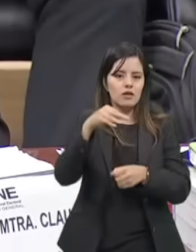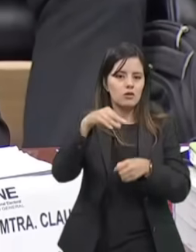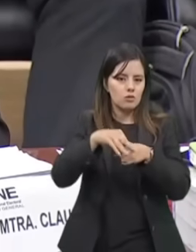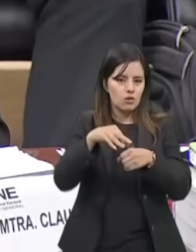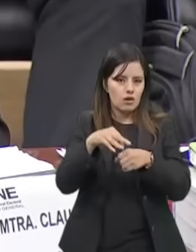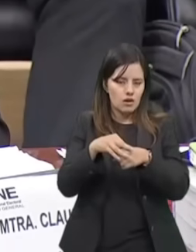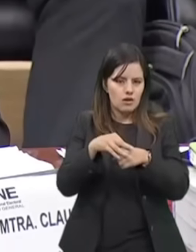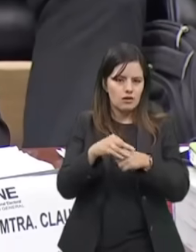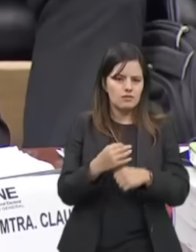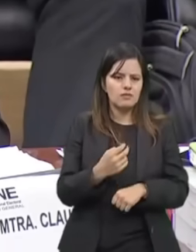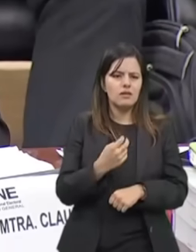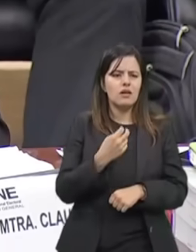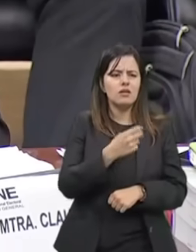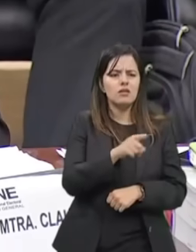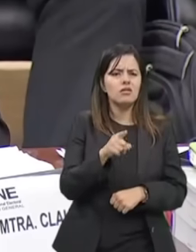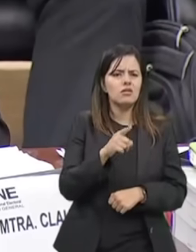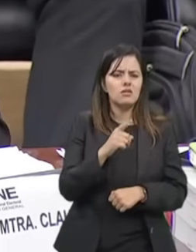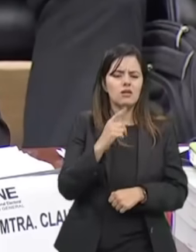periodo de algo así como